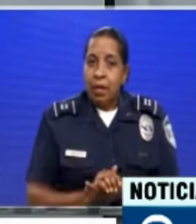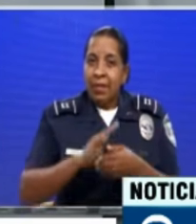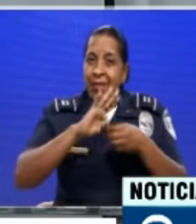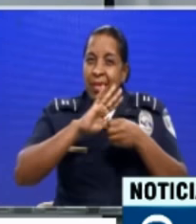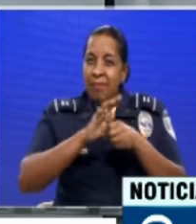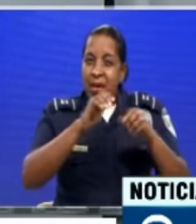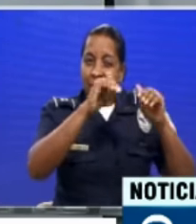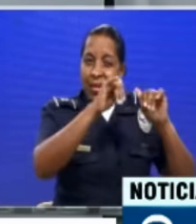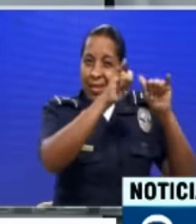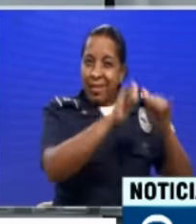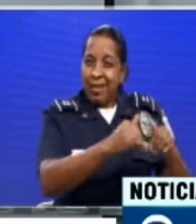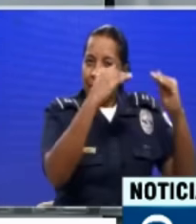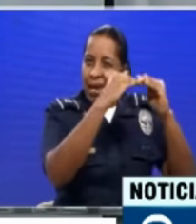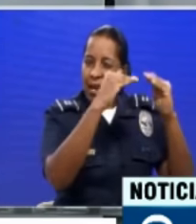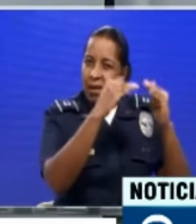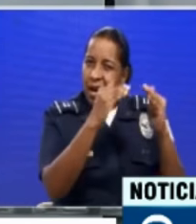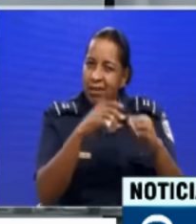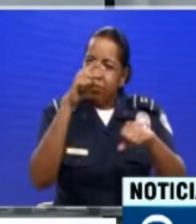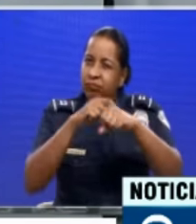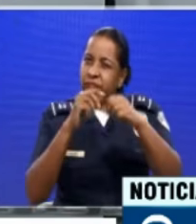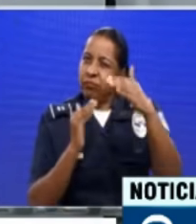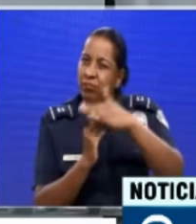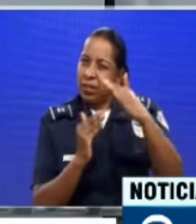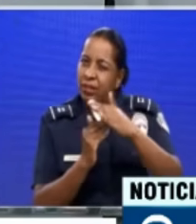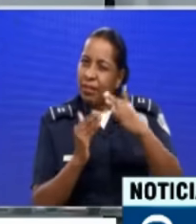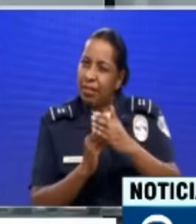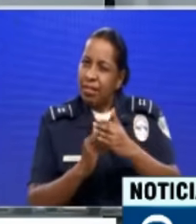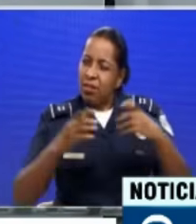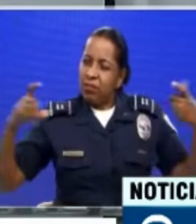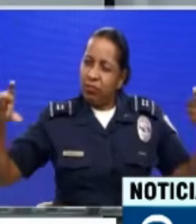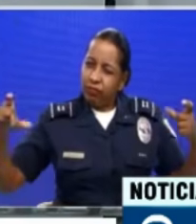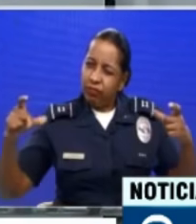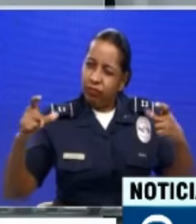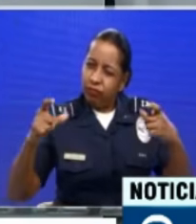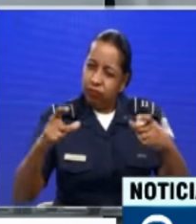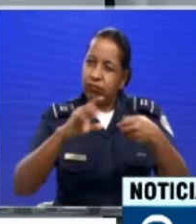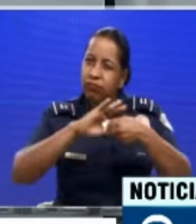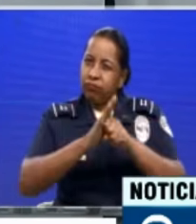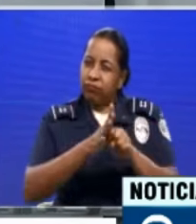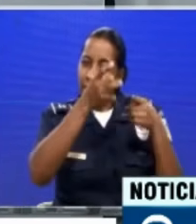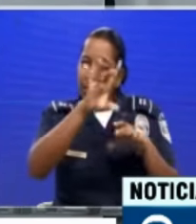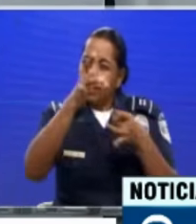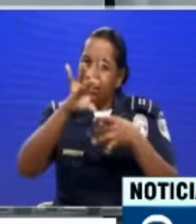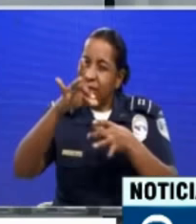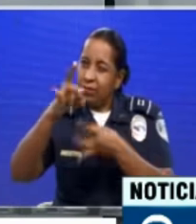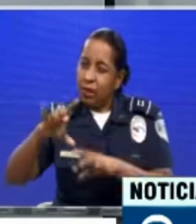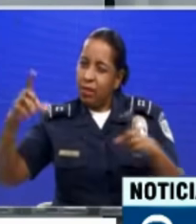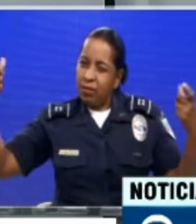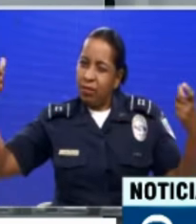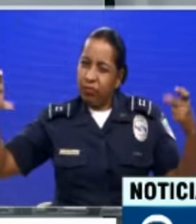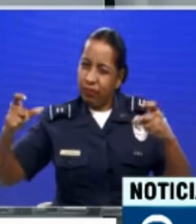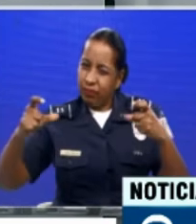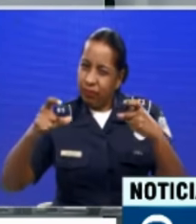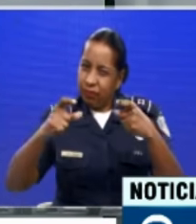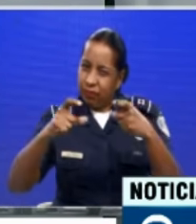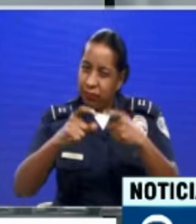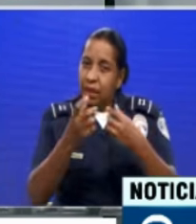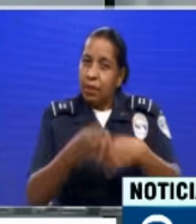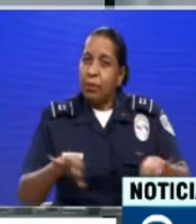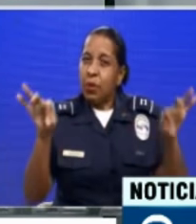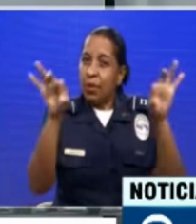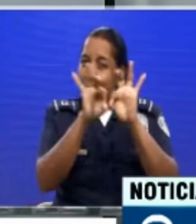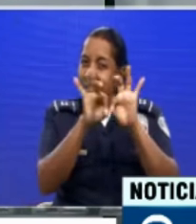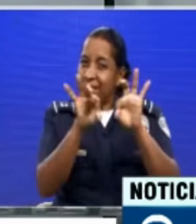la cuarentena, esa tasa de contagio la vamos a bajar ahí